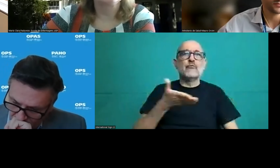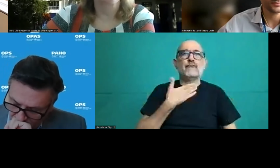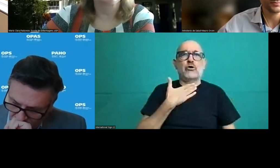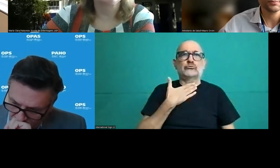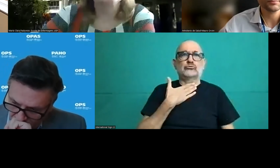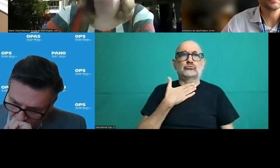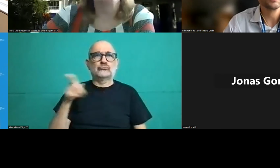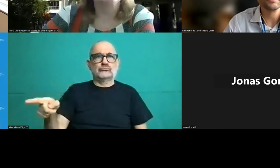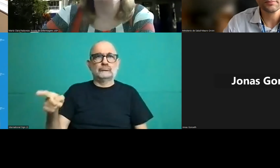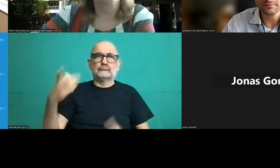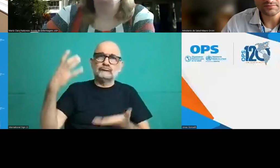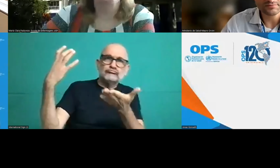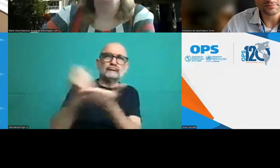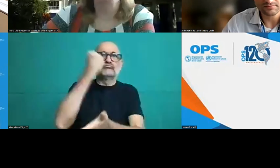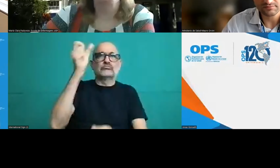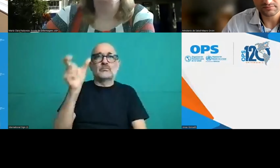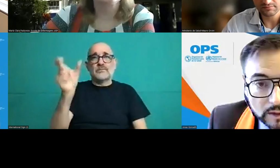Excelente.